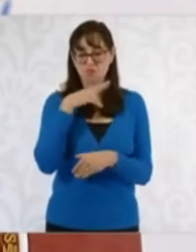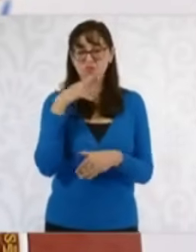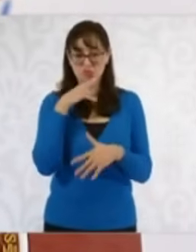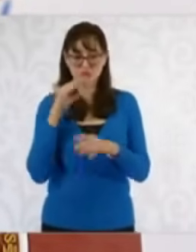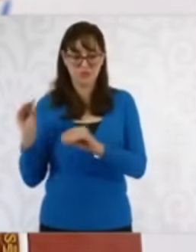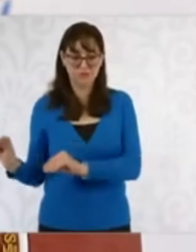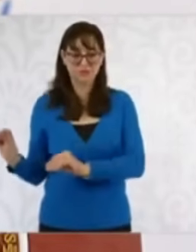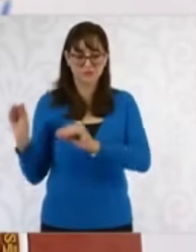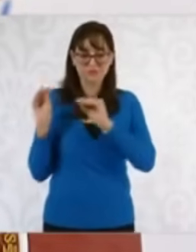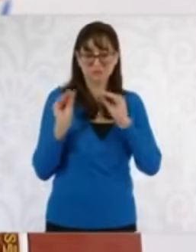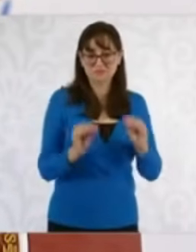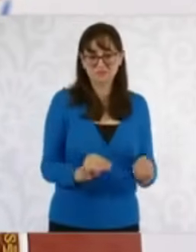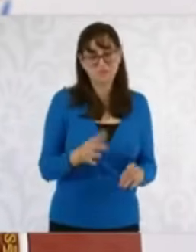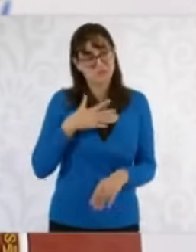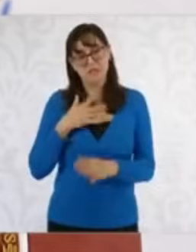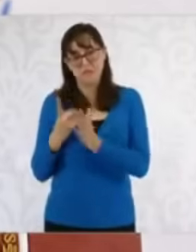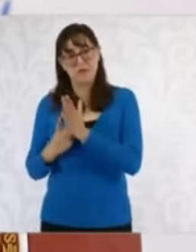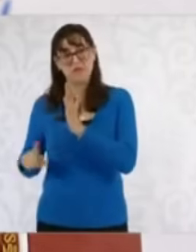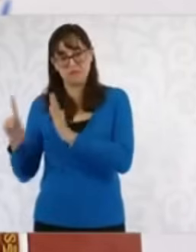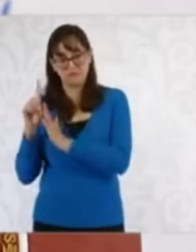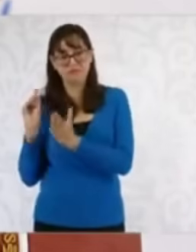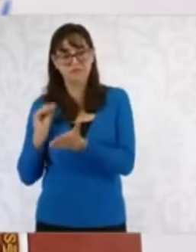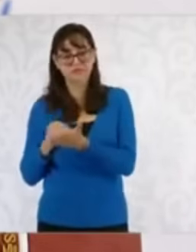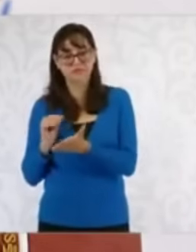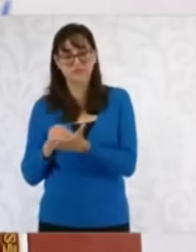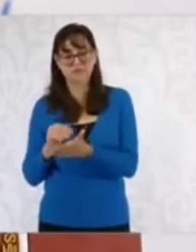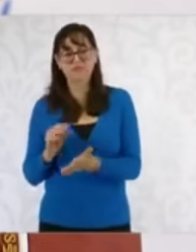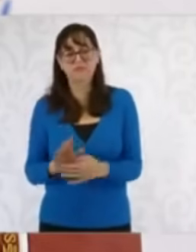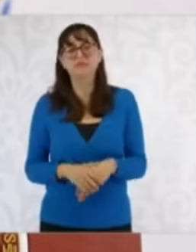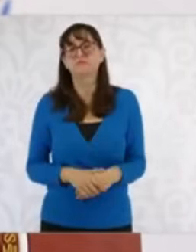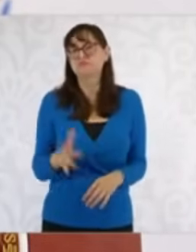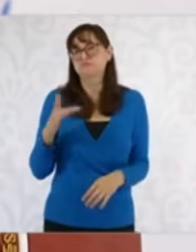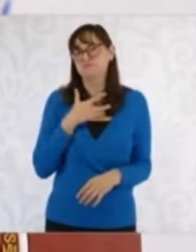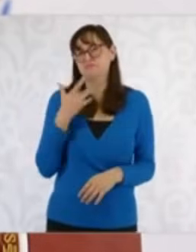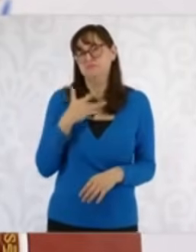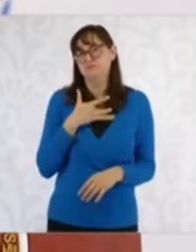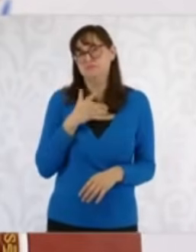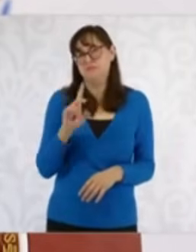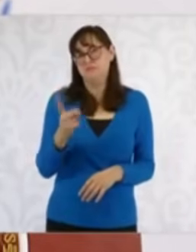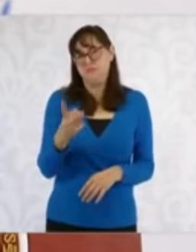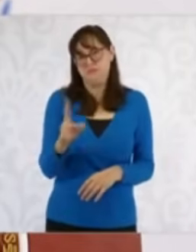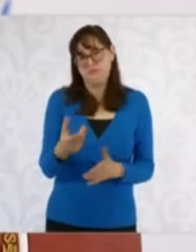departamento. ¿Cuál es el plan? Antes de que termine el año nos mudaremos.